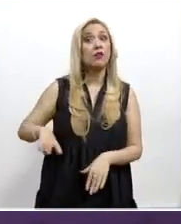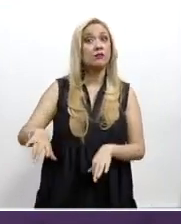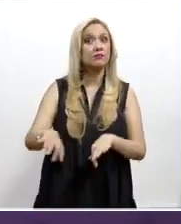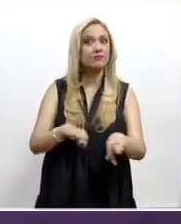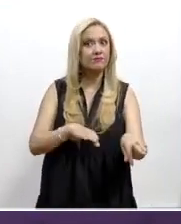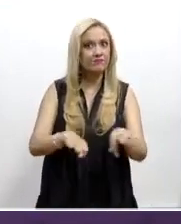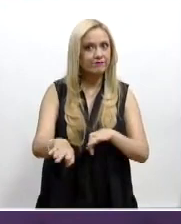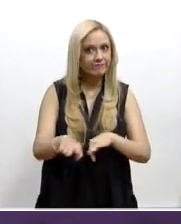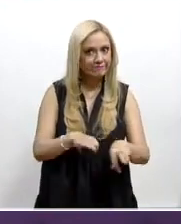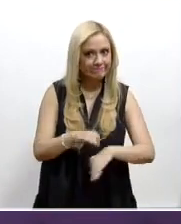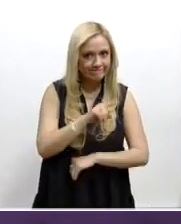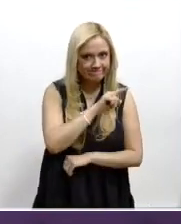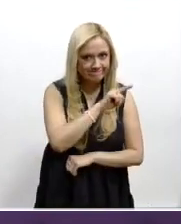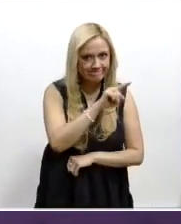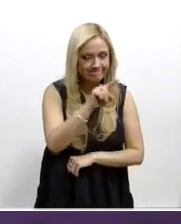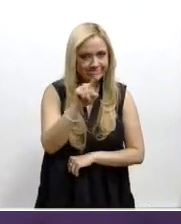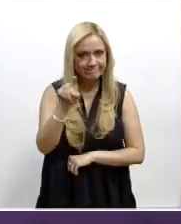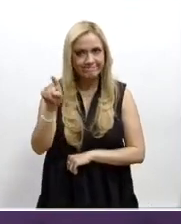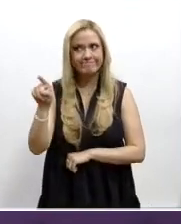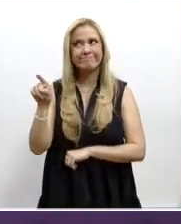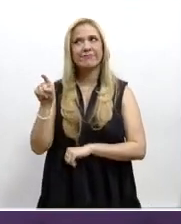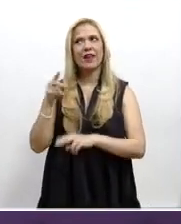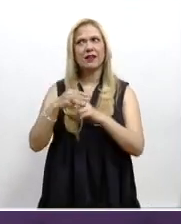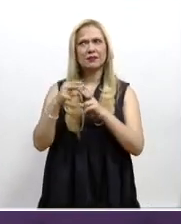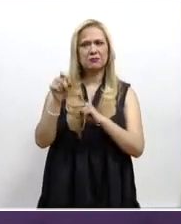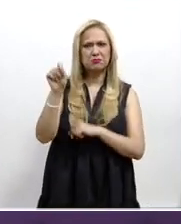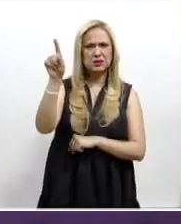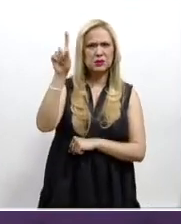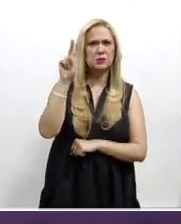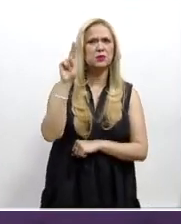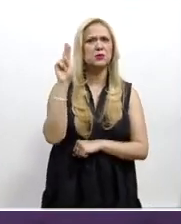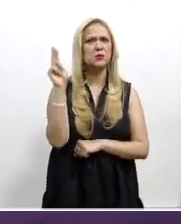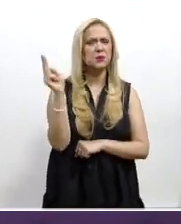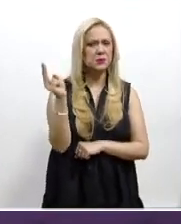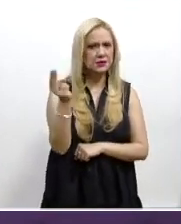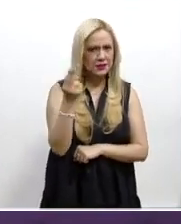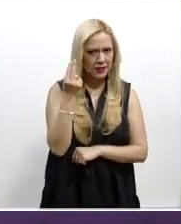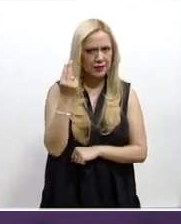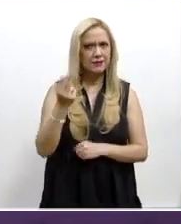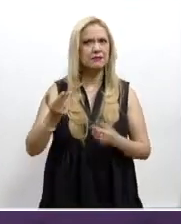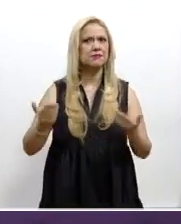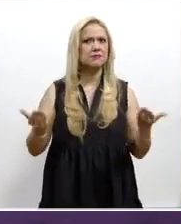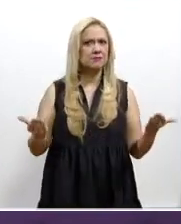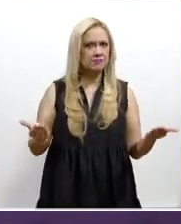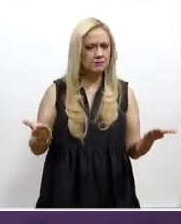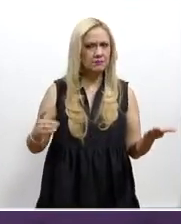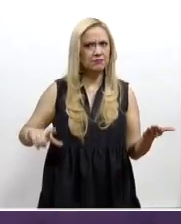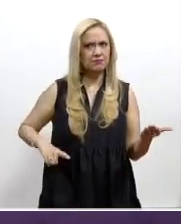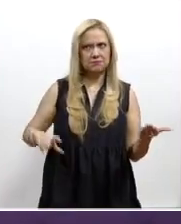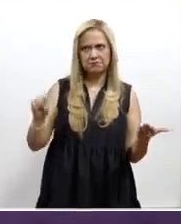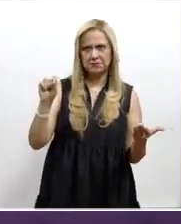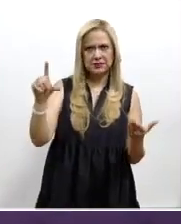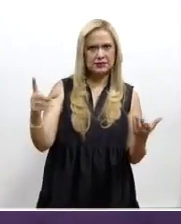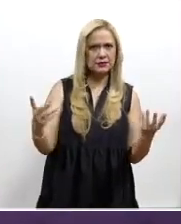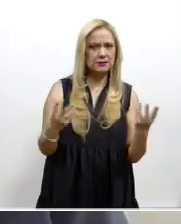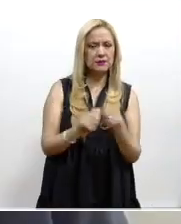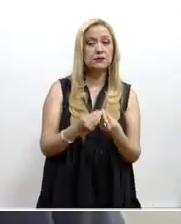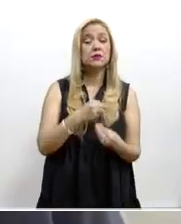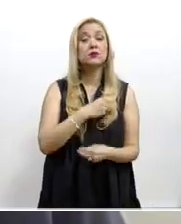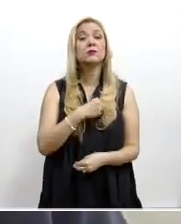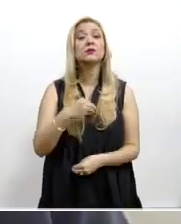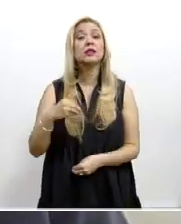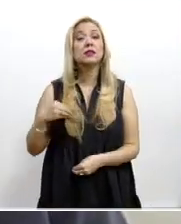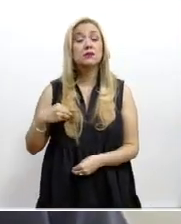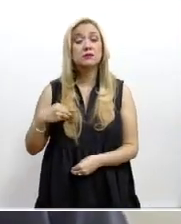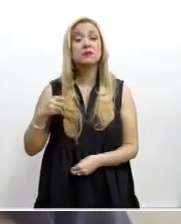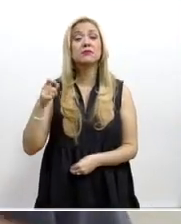públicos, ¿no? Los funcionarios públicos, incluyendo también las universidades, que también somos funcionarios públicos, en donde se tiene que ser por obligación pasar